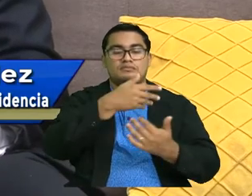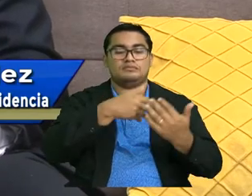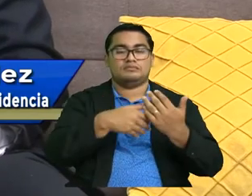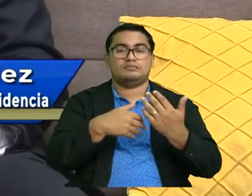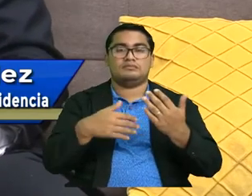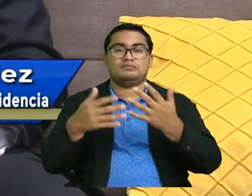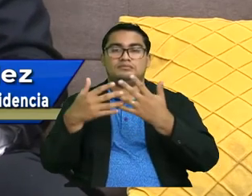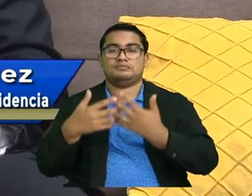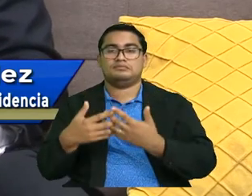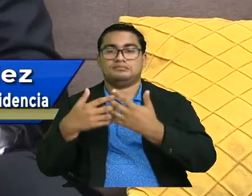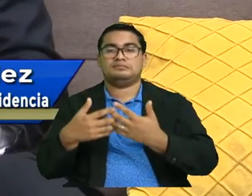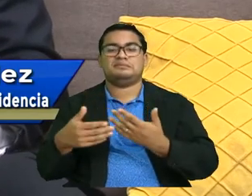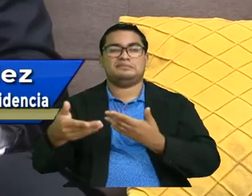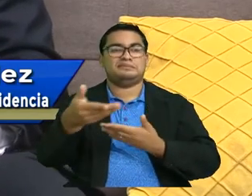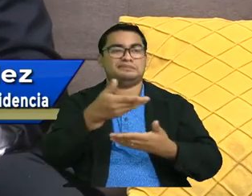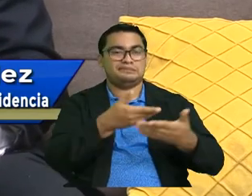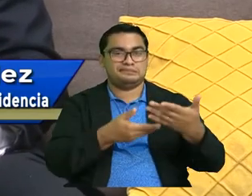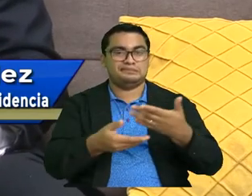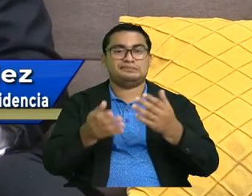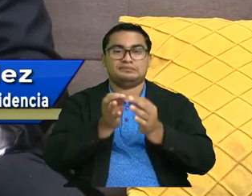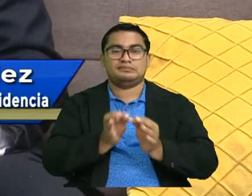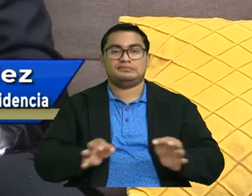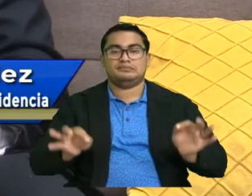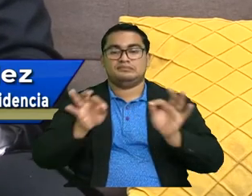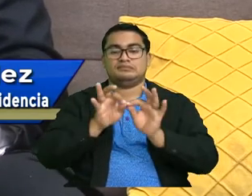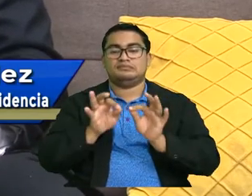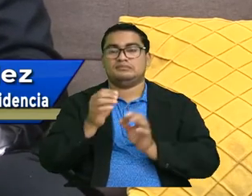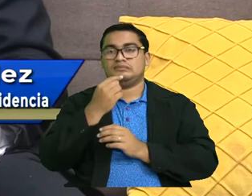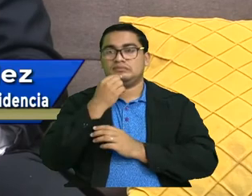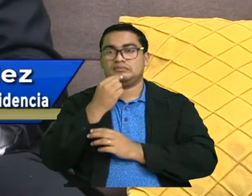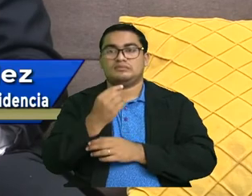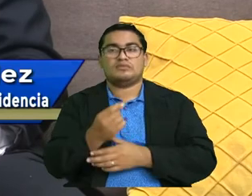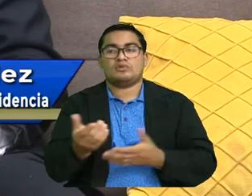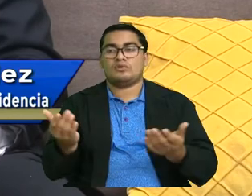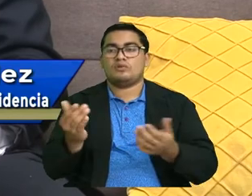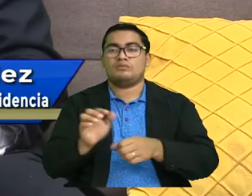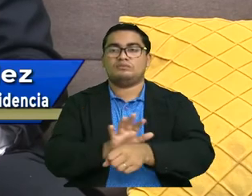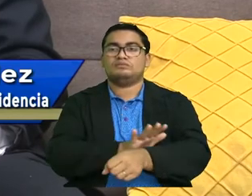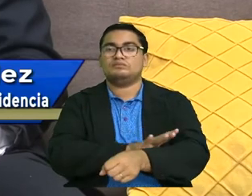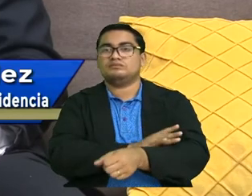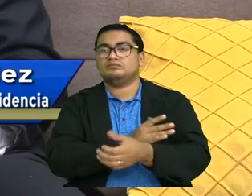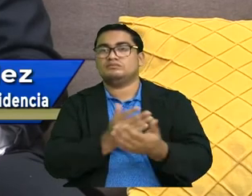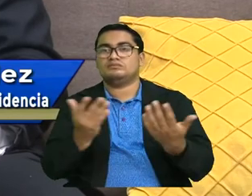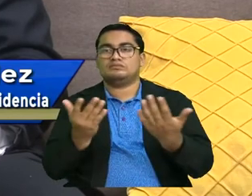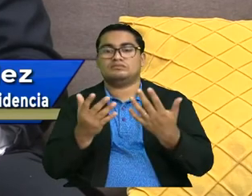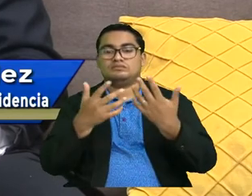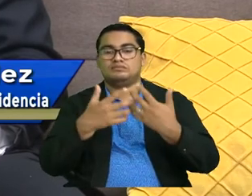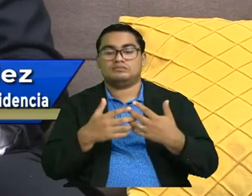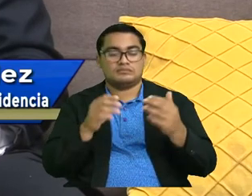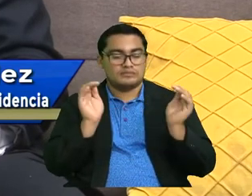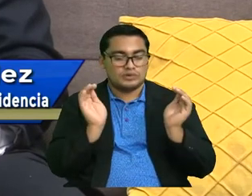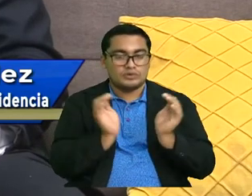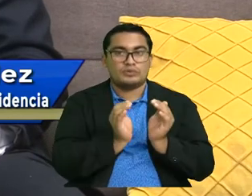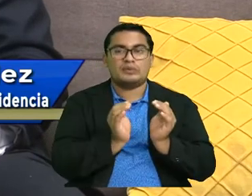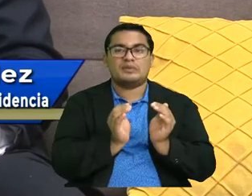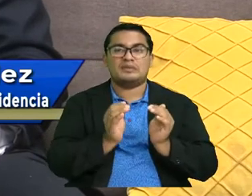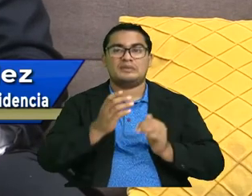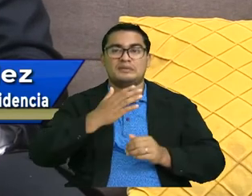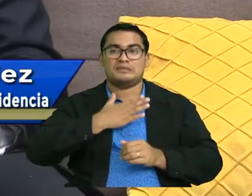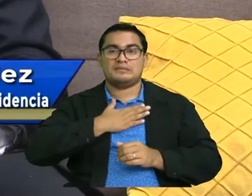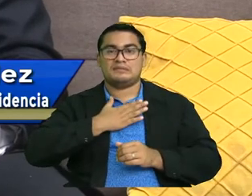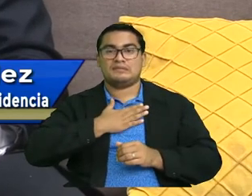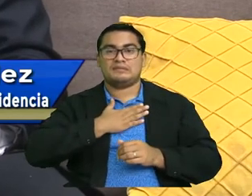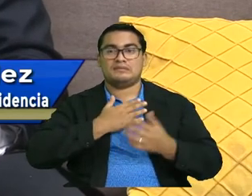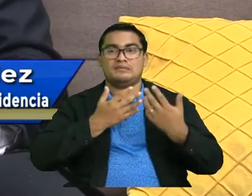empresas. Hay una expresión bien interesante que decían, ¿cómo se siente usted como pequeño empresario? Y le dicen, no, mi empresa es